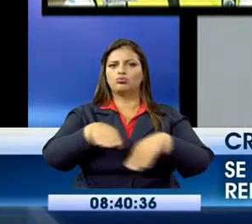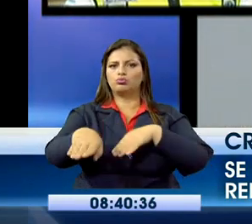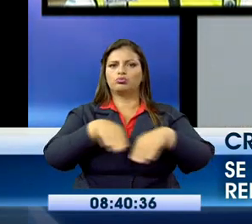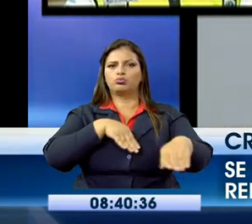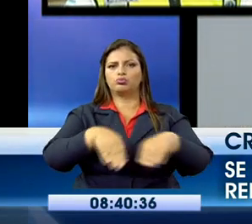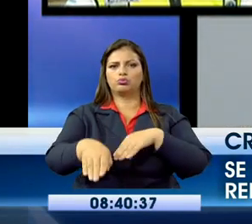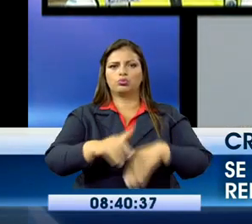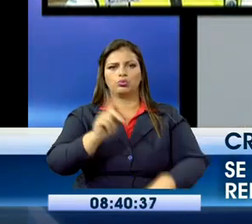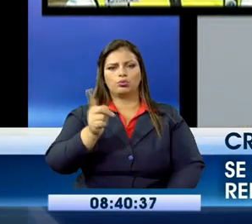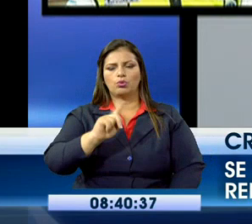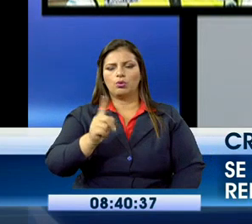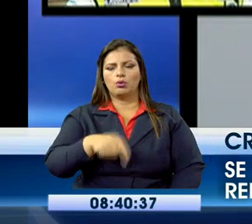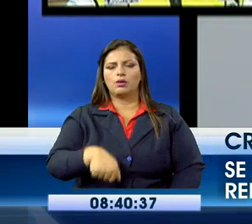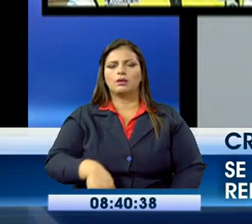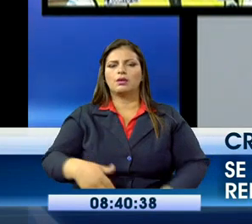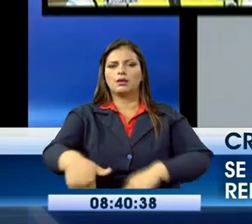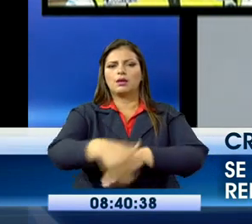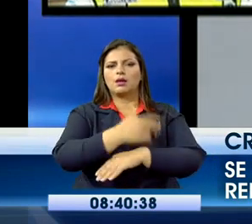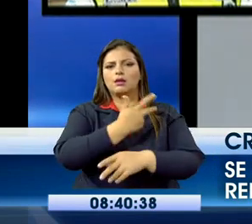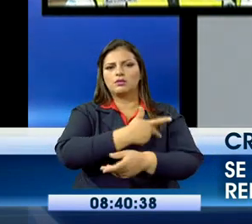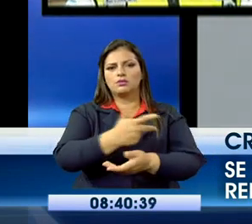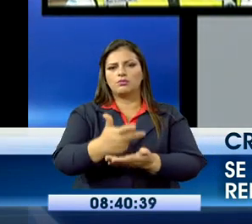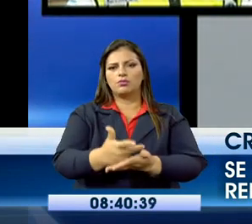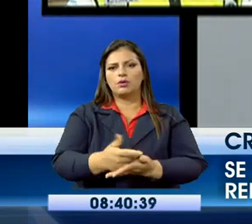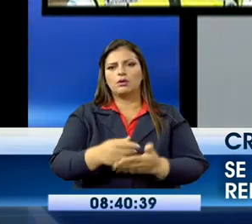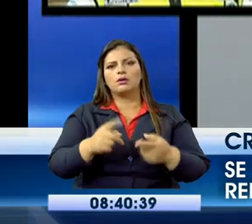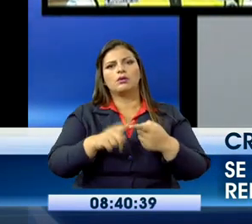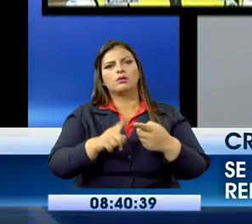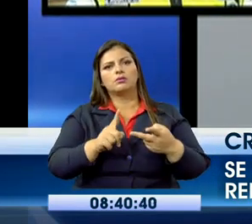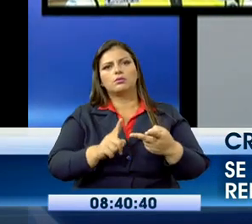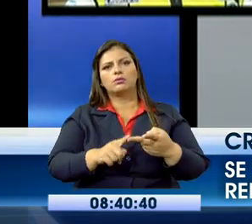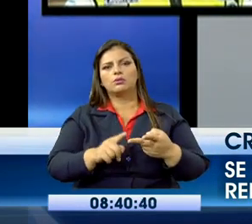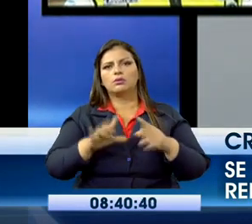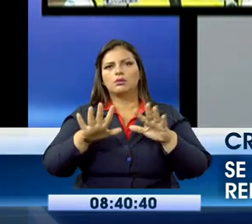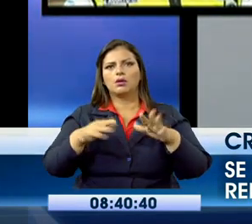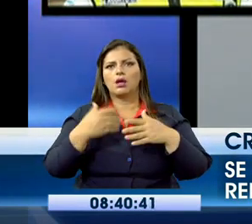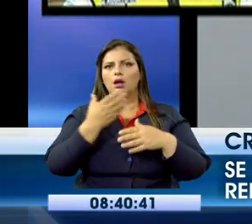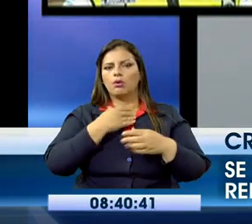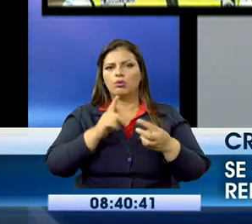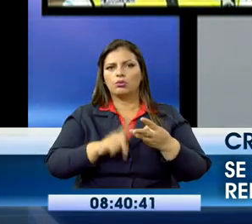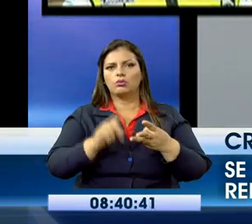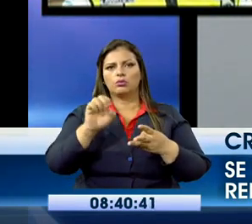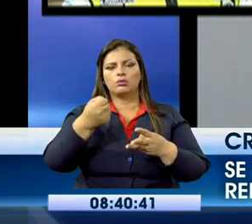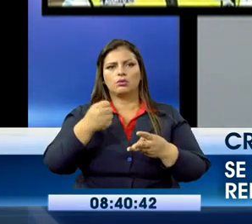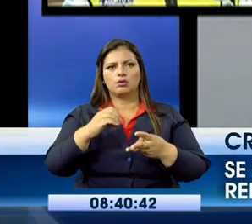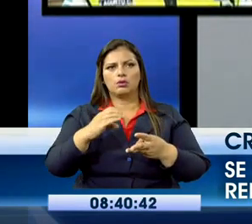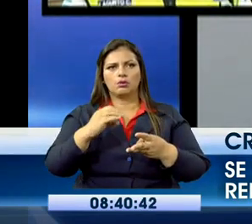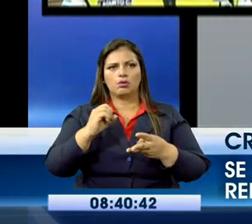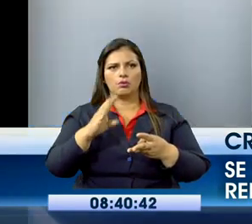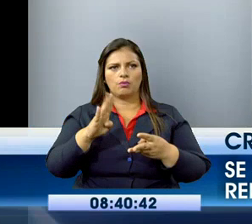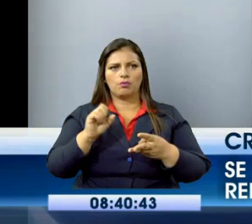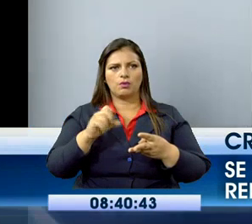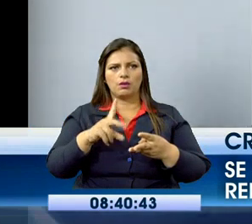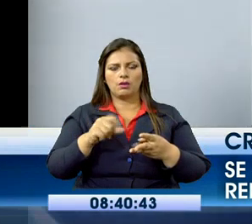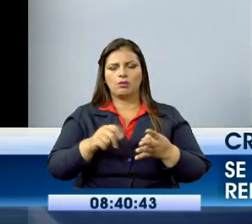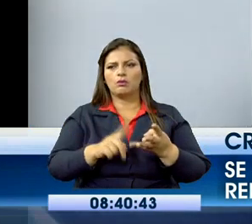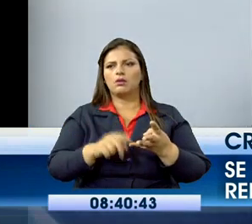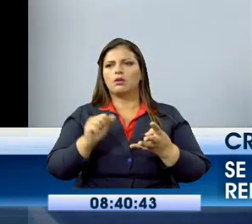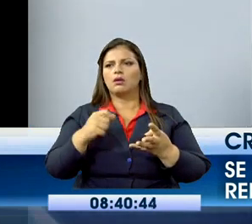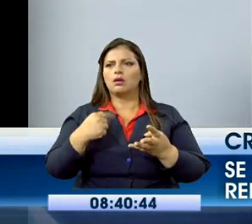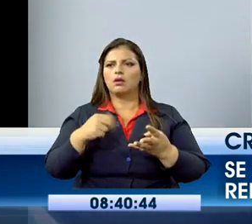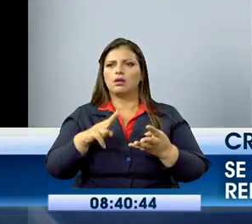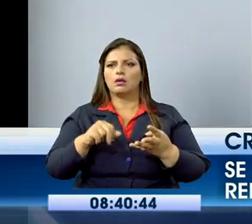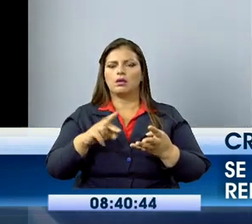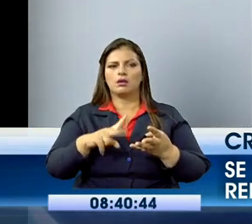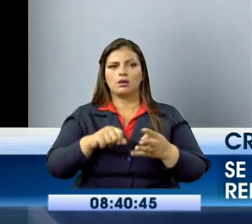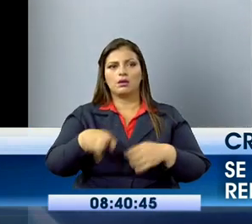la calle Chimborazo 10 de agosto, Vallén Boyacá, Escobedo y Aguirre. La remoción de las